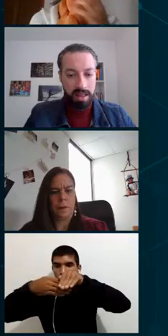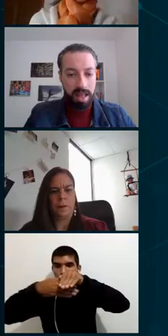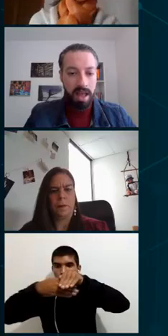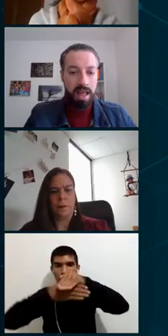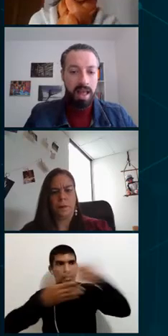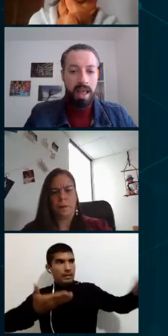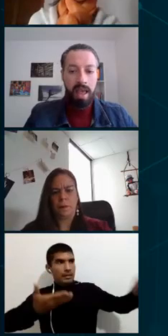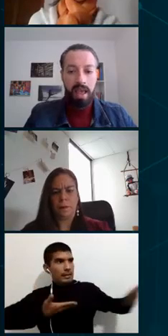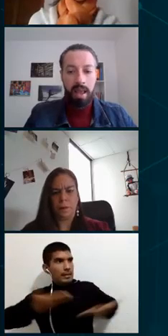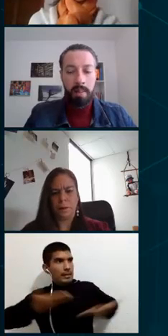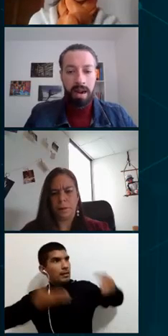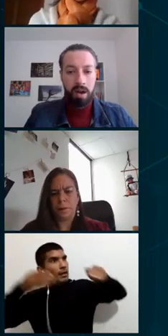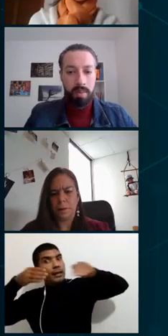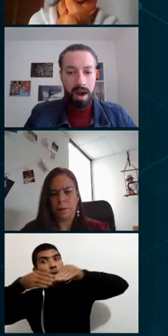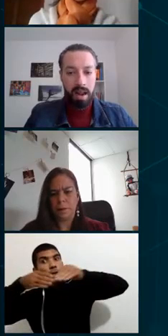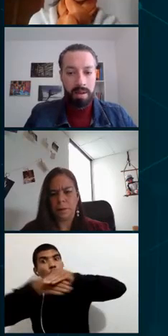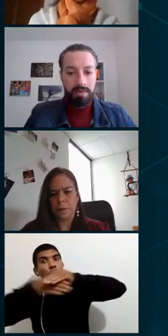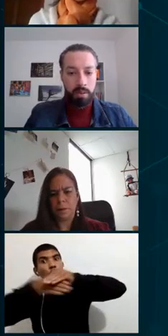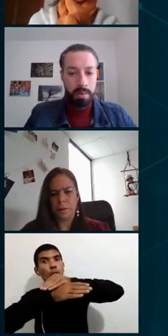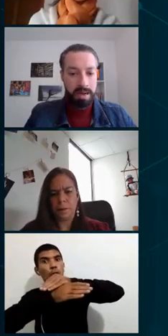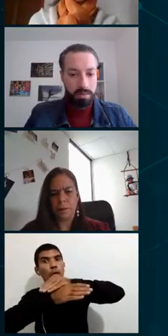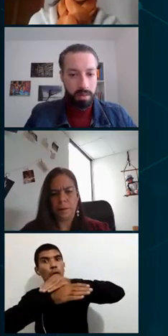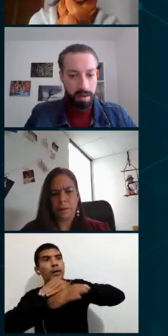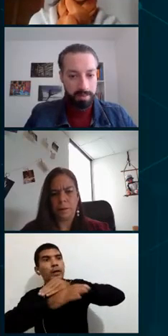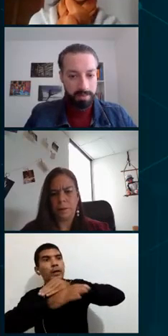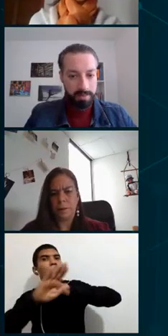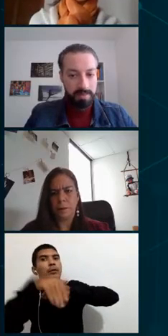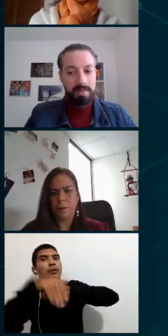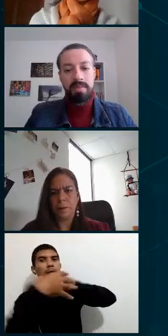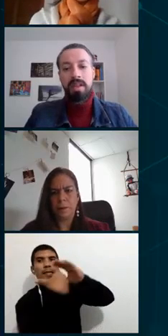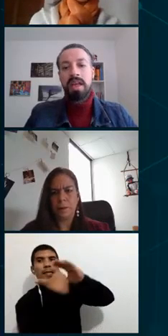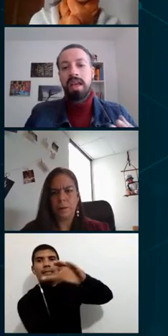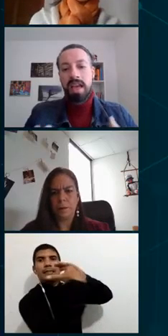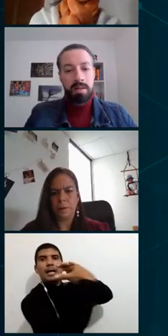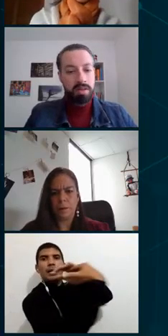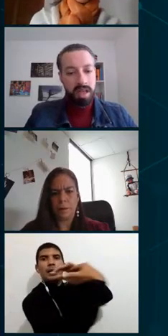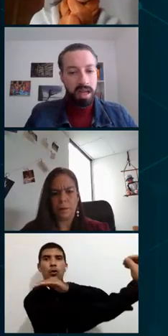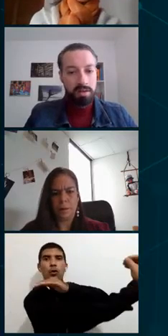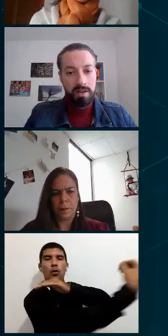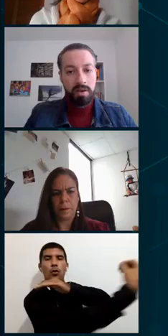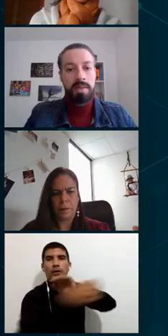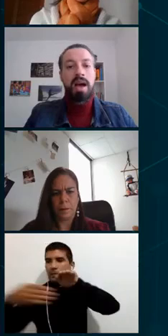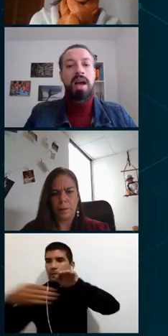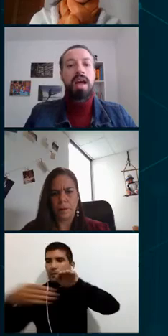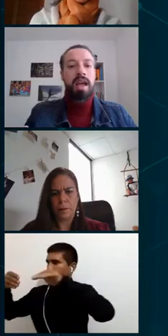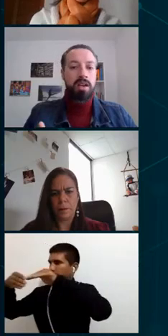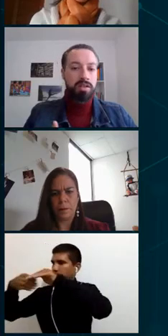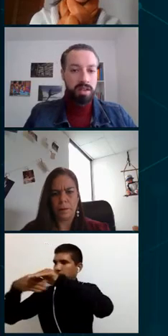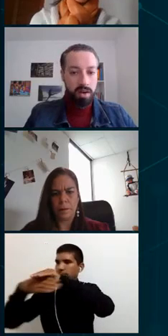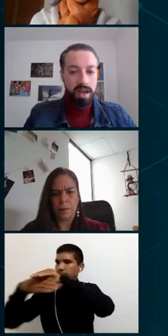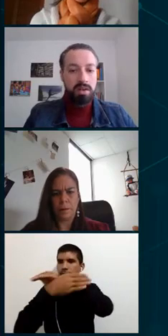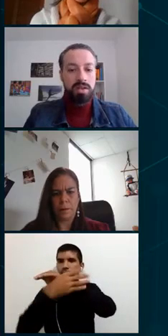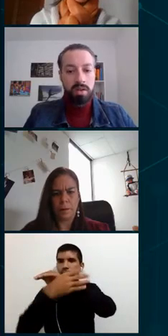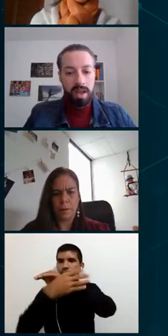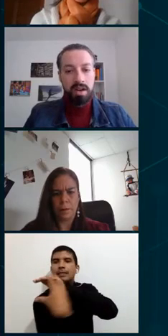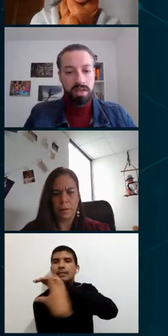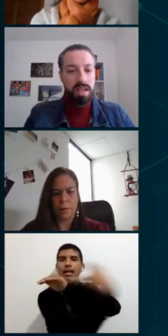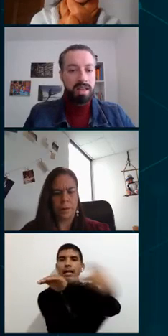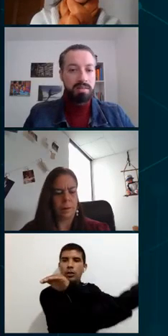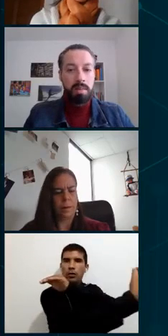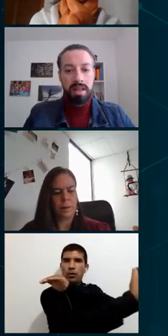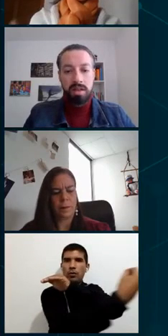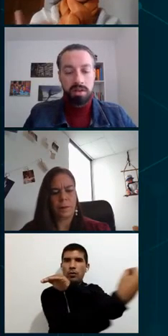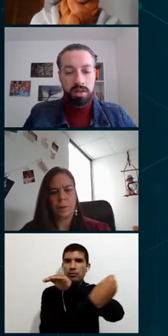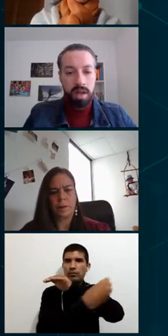llegando a la tienda para comprar el perfume para su mamá. Queremos que de alguna forma nos ayuden a construir